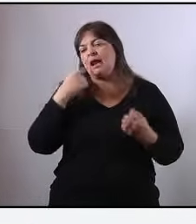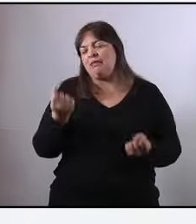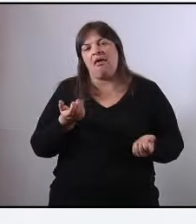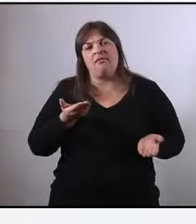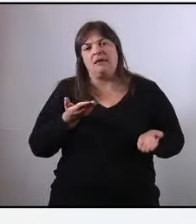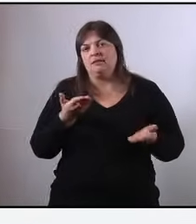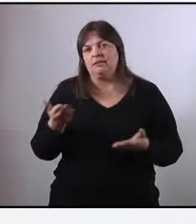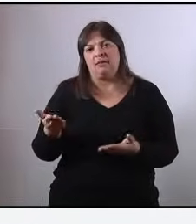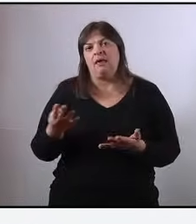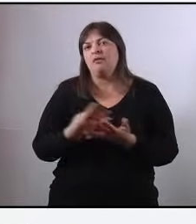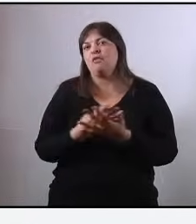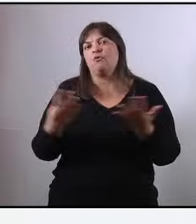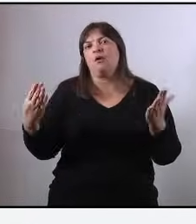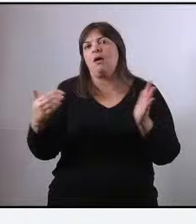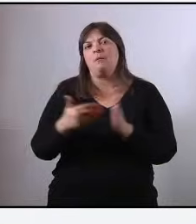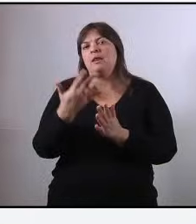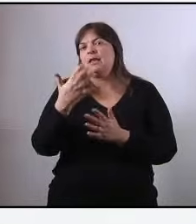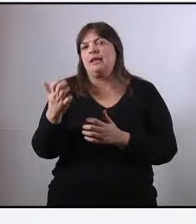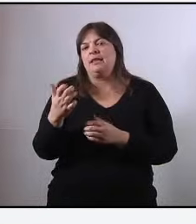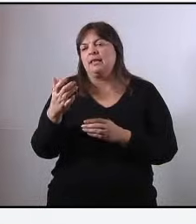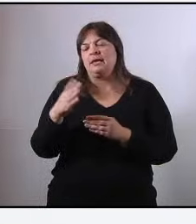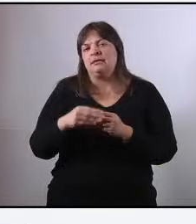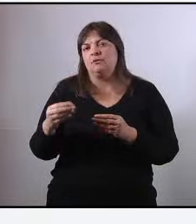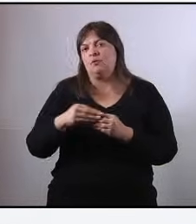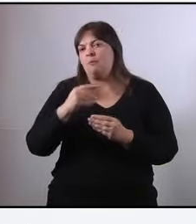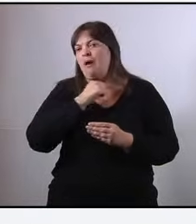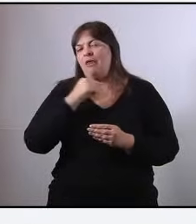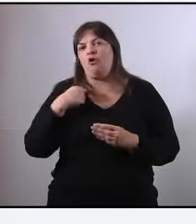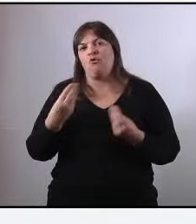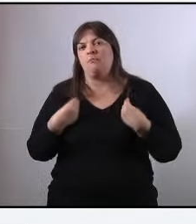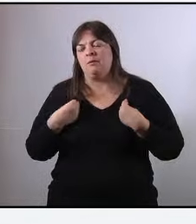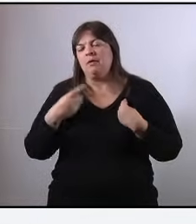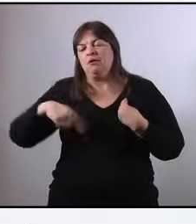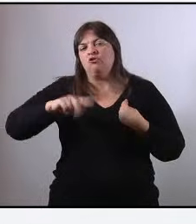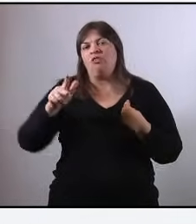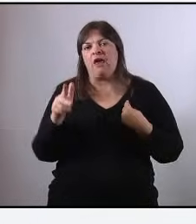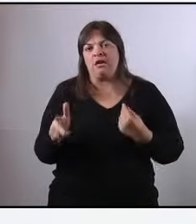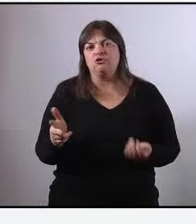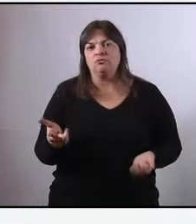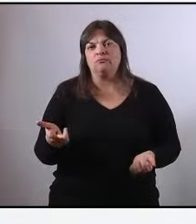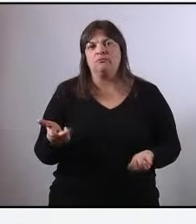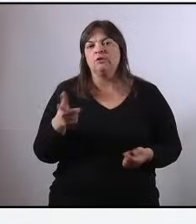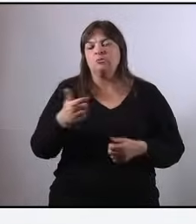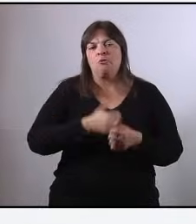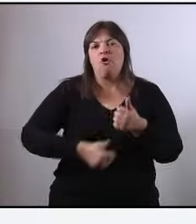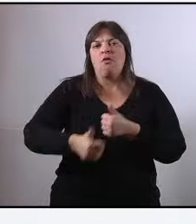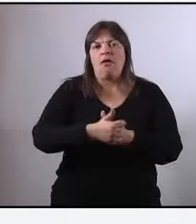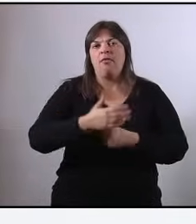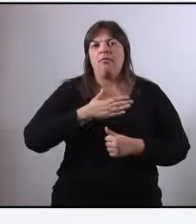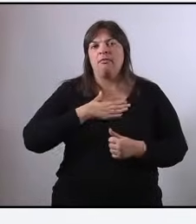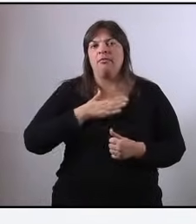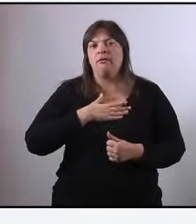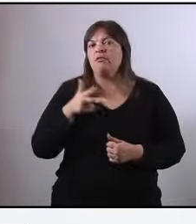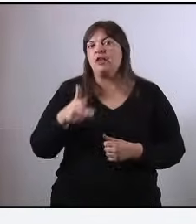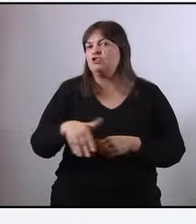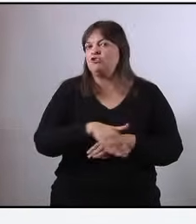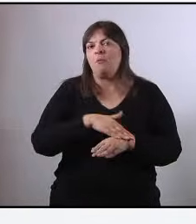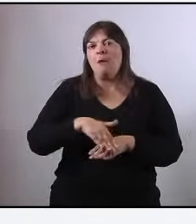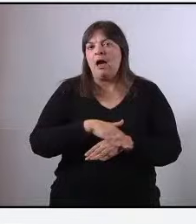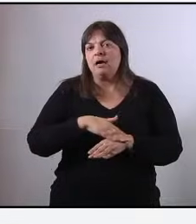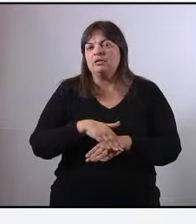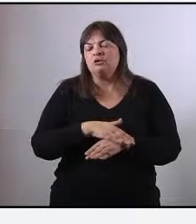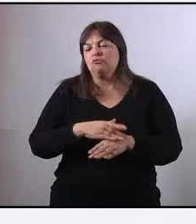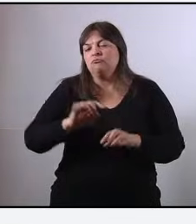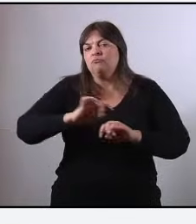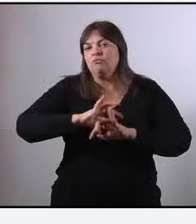a 19.500 pacenses que tienen derecho a ella, y que esto es lo prioritario y es un derecho fundamental que, por